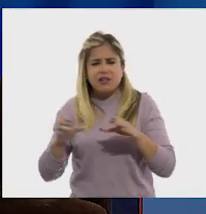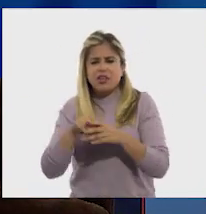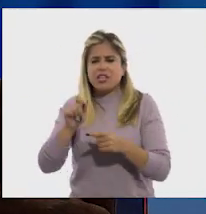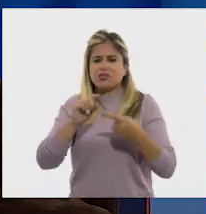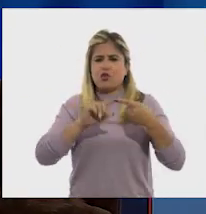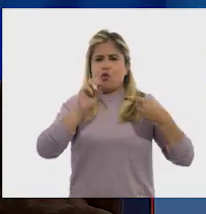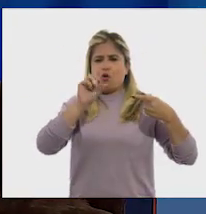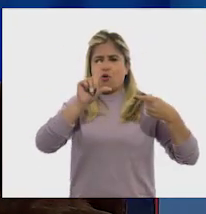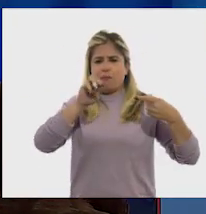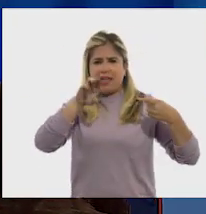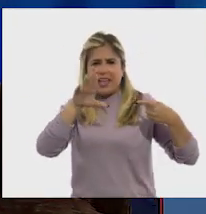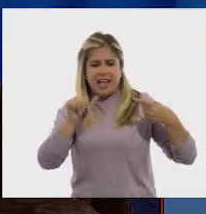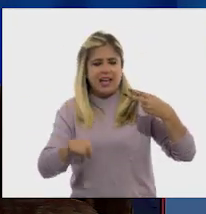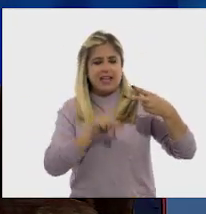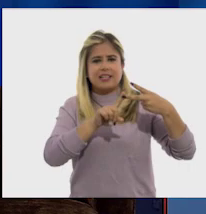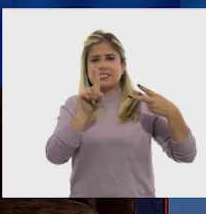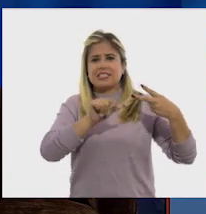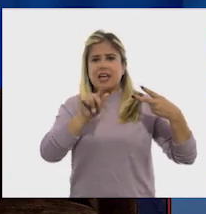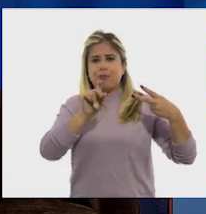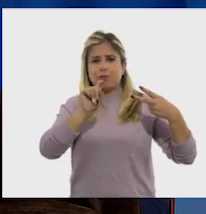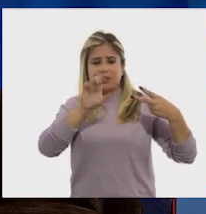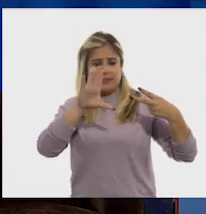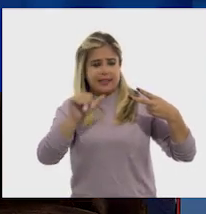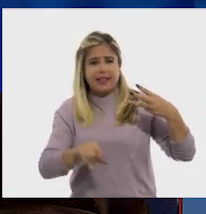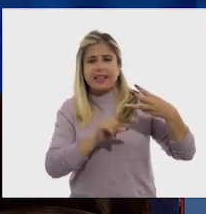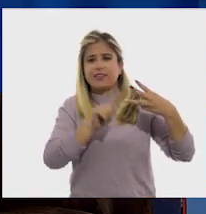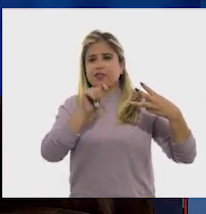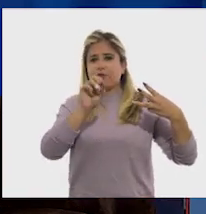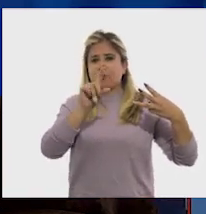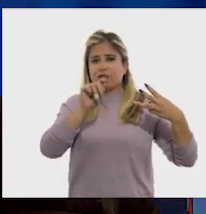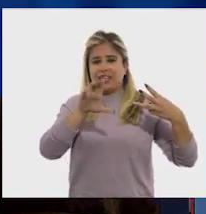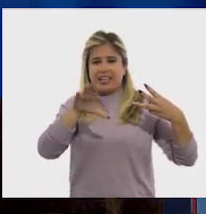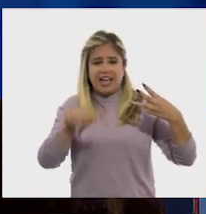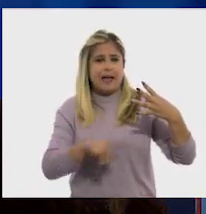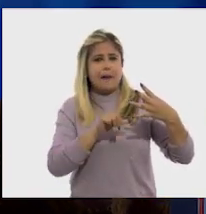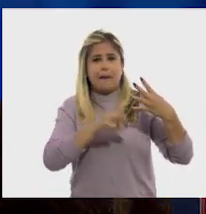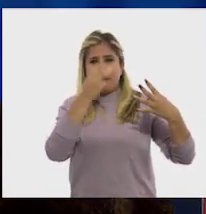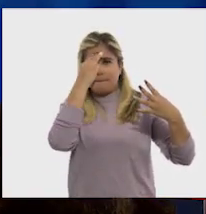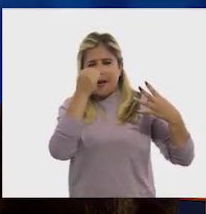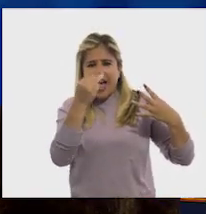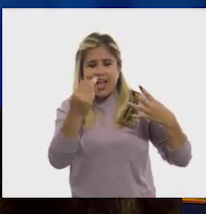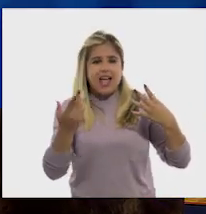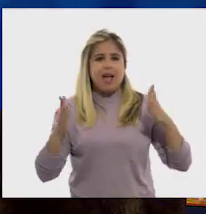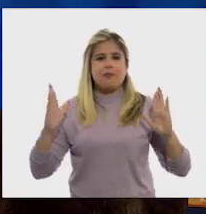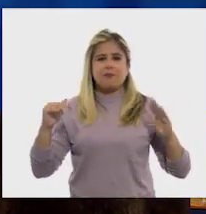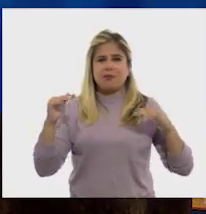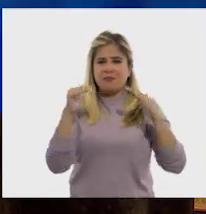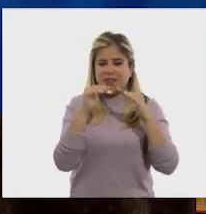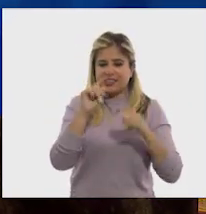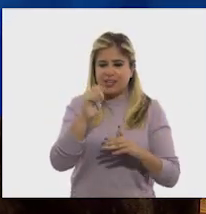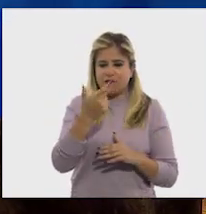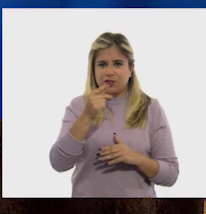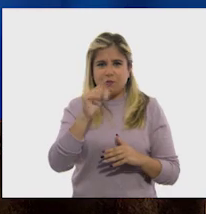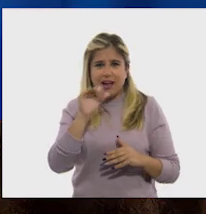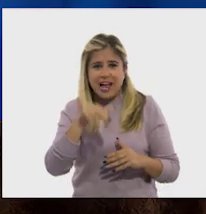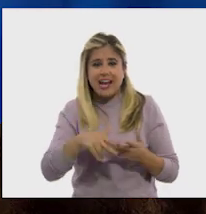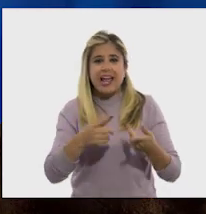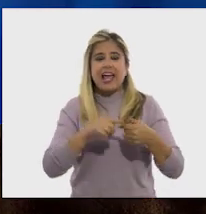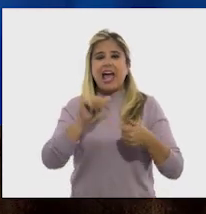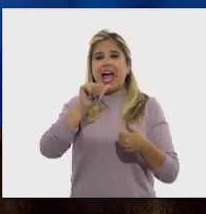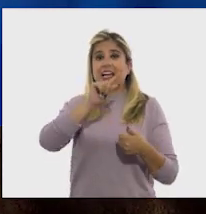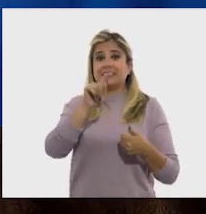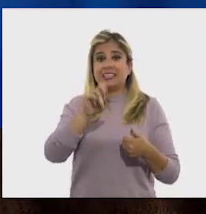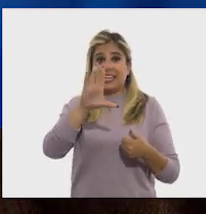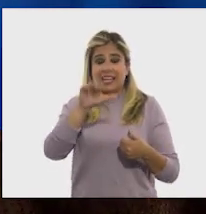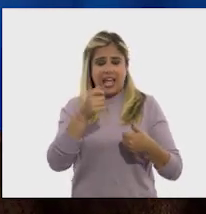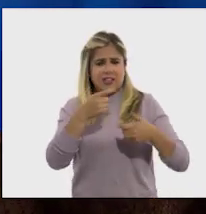olmeca, la zapoteca, la tolteca, la maya, la teotihuacana, la azteca y muchas otras que